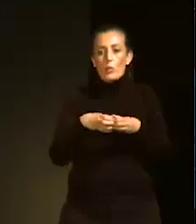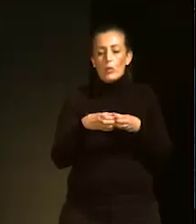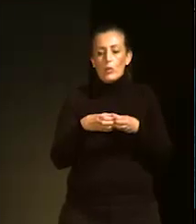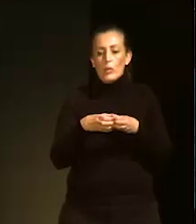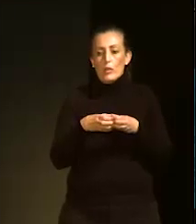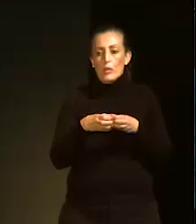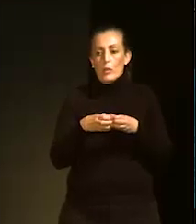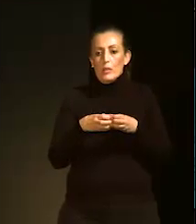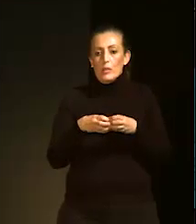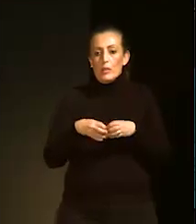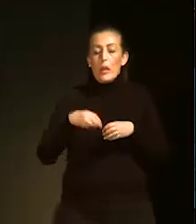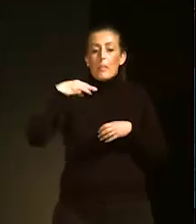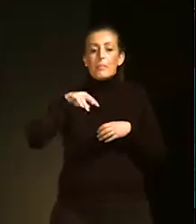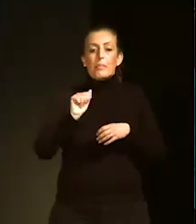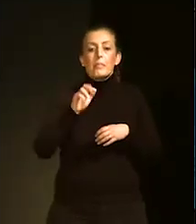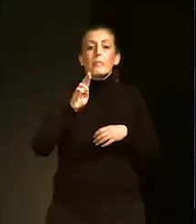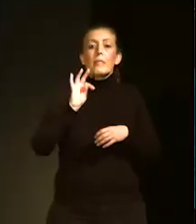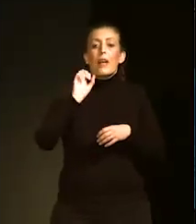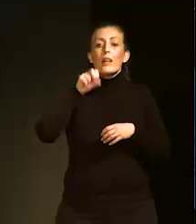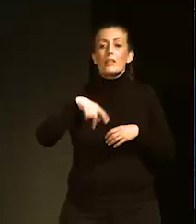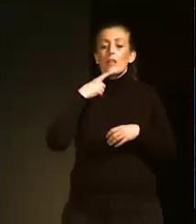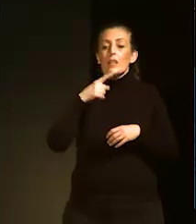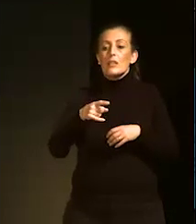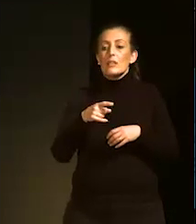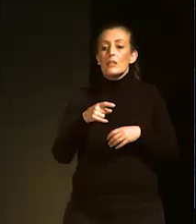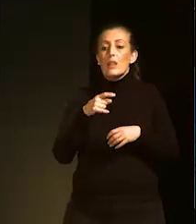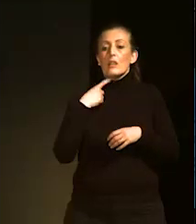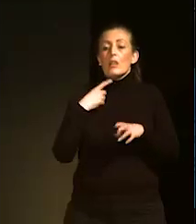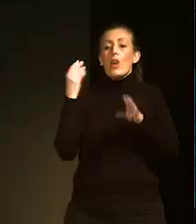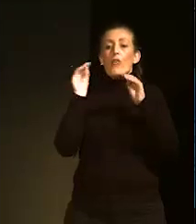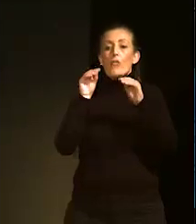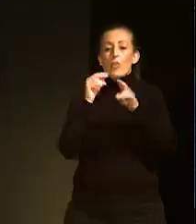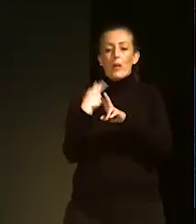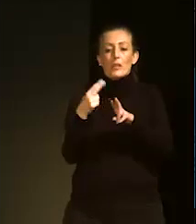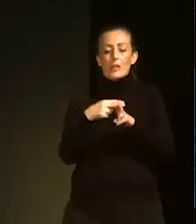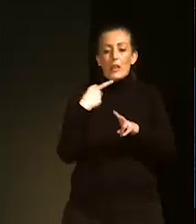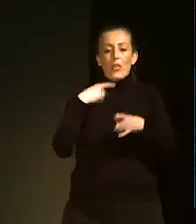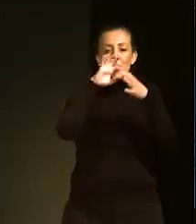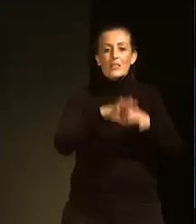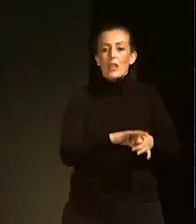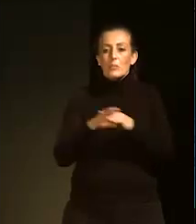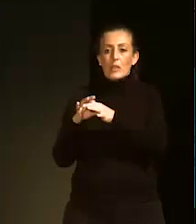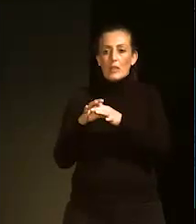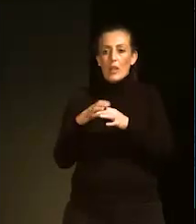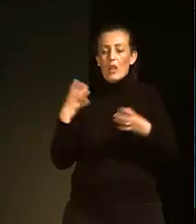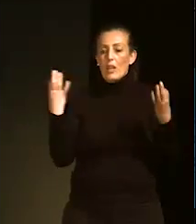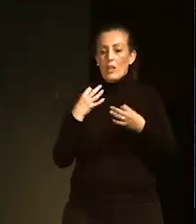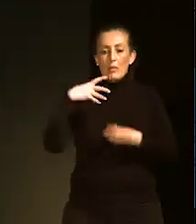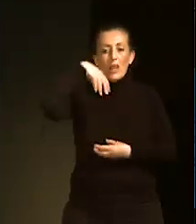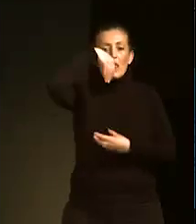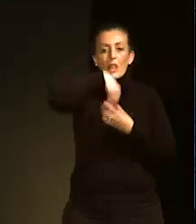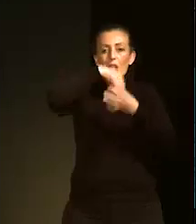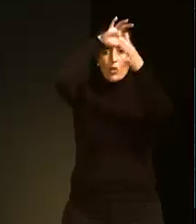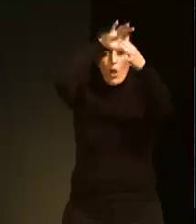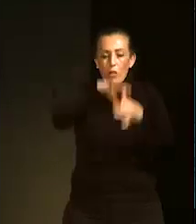martín dice la sanación y la formación política deben ser transversales estar como ejes dentro de